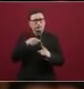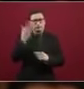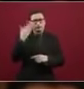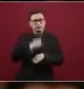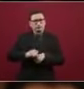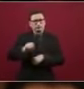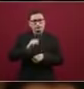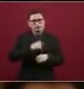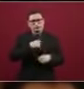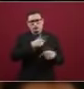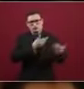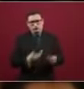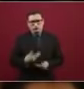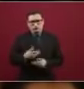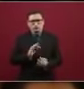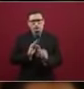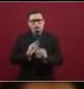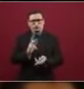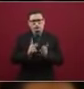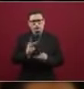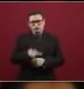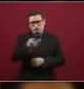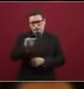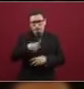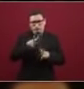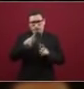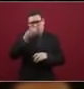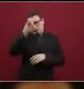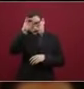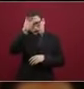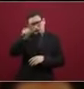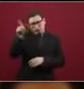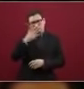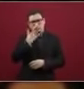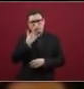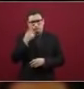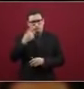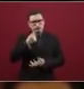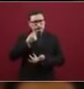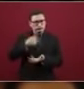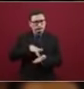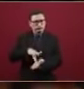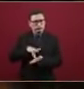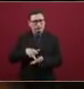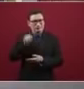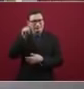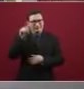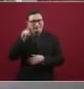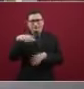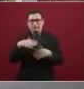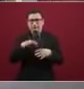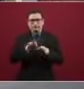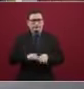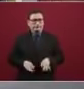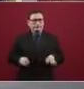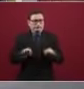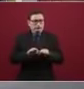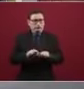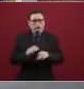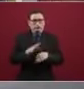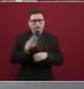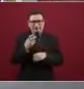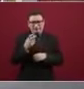pasada vine y le pregunté en particular sobre el fondo minero. En Sonora, como le platiqué, en aquella ocasión es un tema muy importante. Bueno,